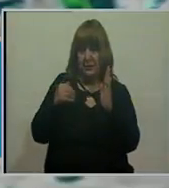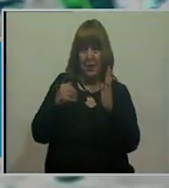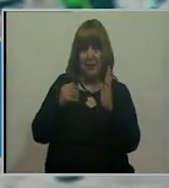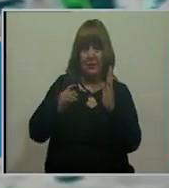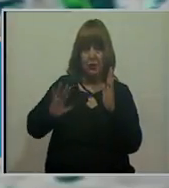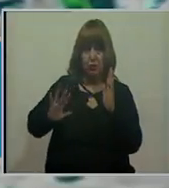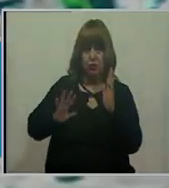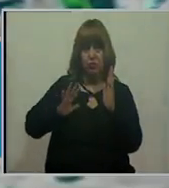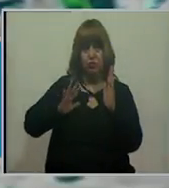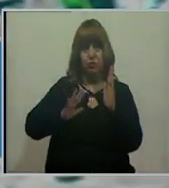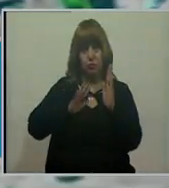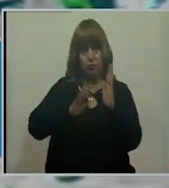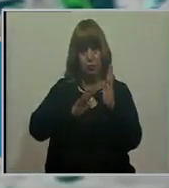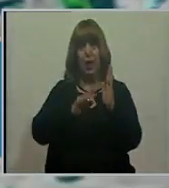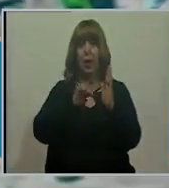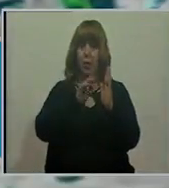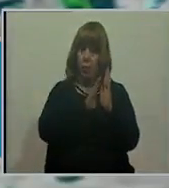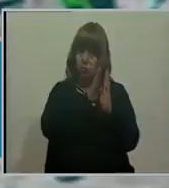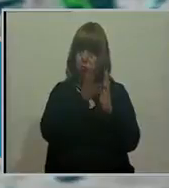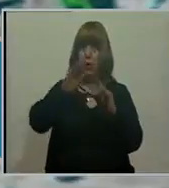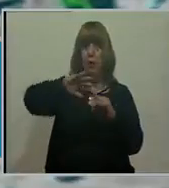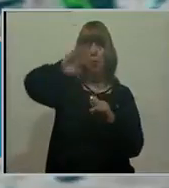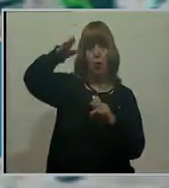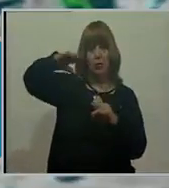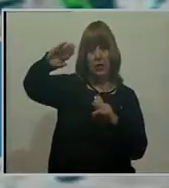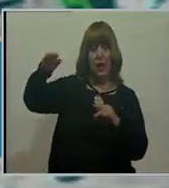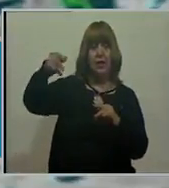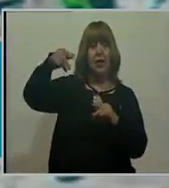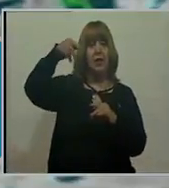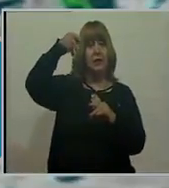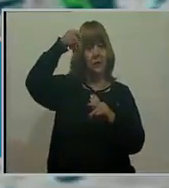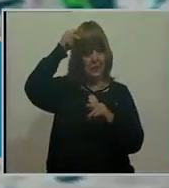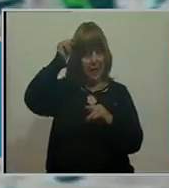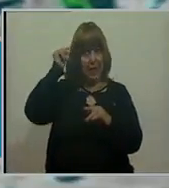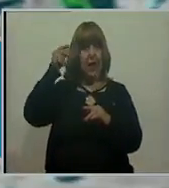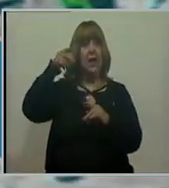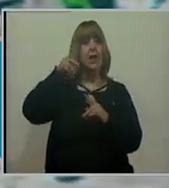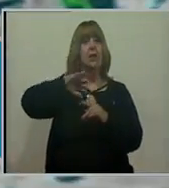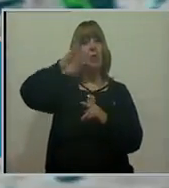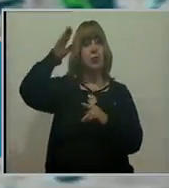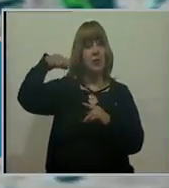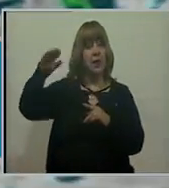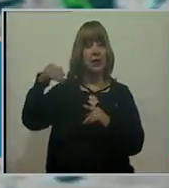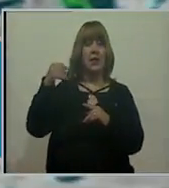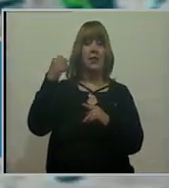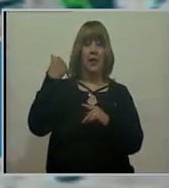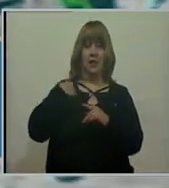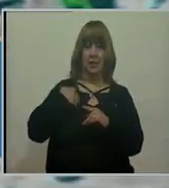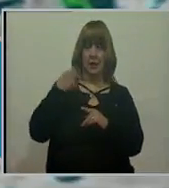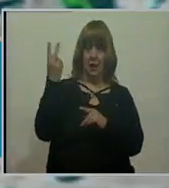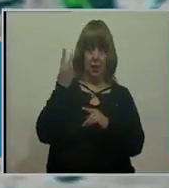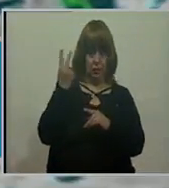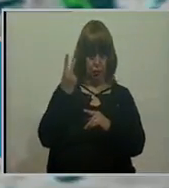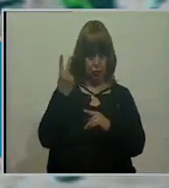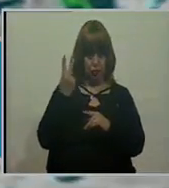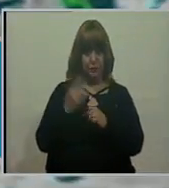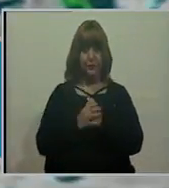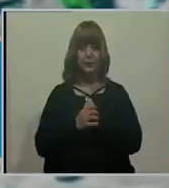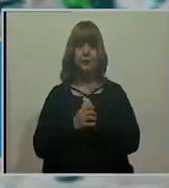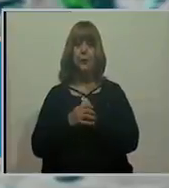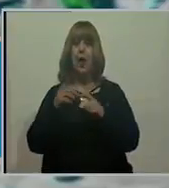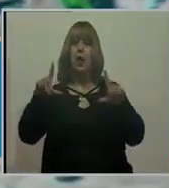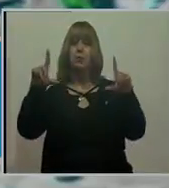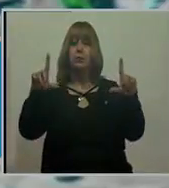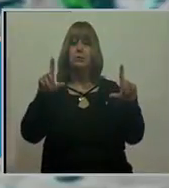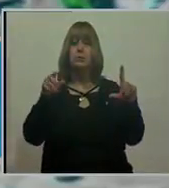particular también podría alcanzar la cordillera oriental, la cordillera nuestra, del lado argentino. Muy bien, Peter, vamos a poner en pantalla el